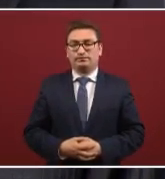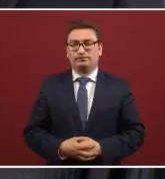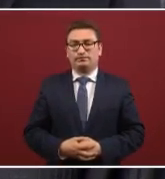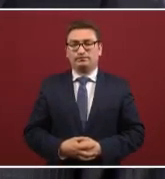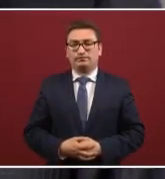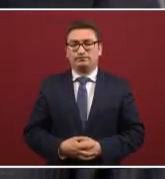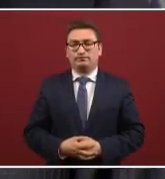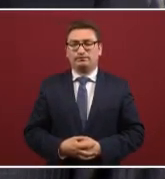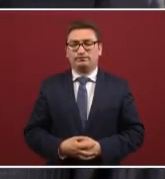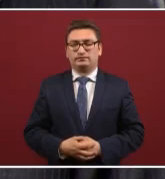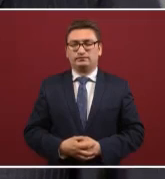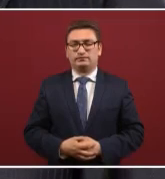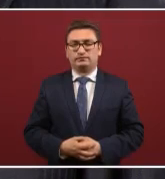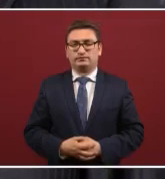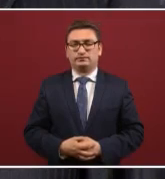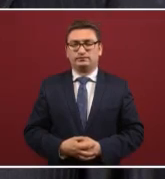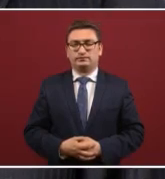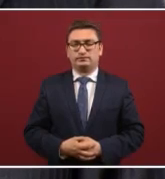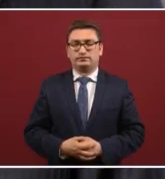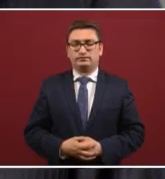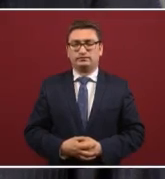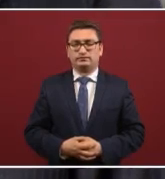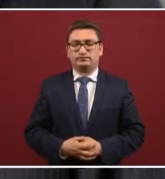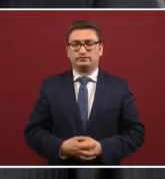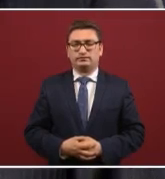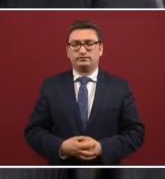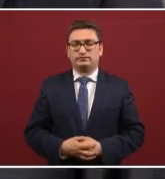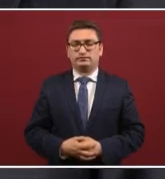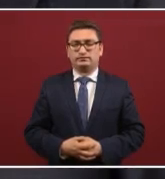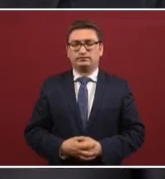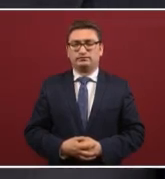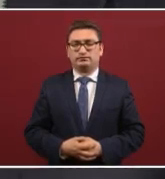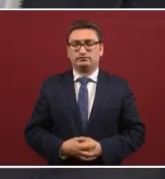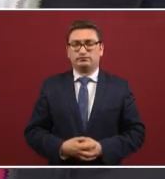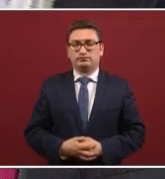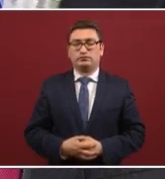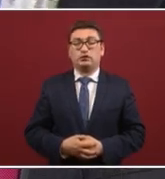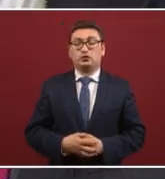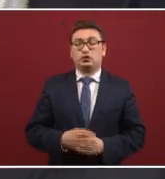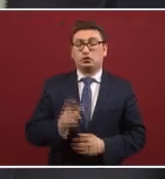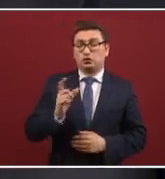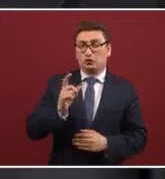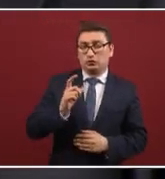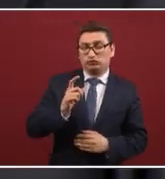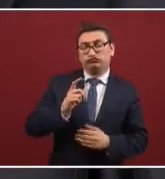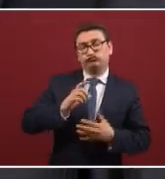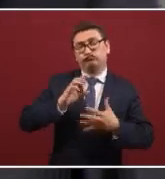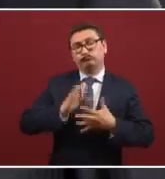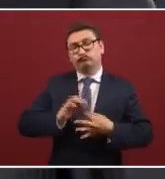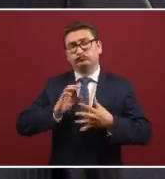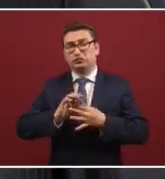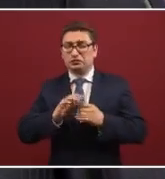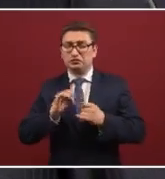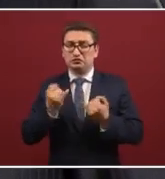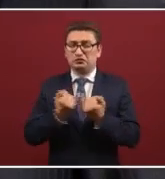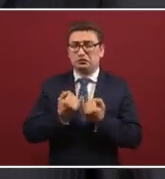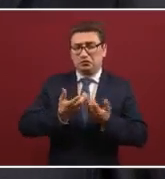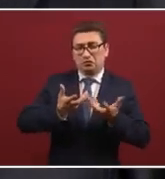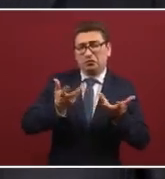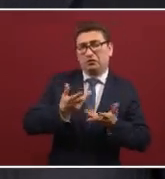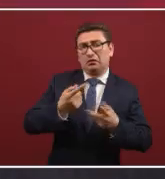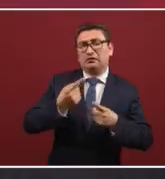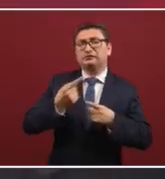predominio en el discurso y en los hechos de